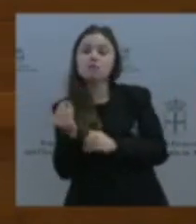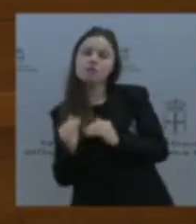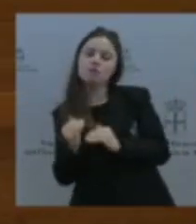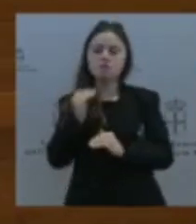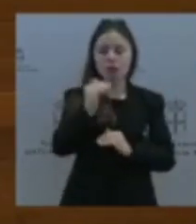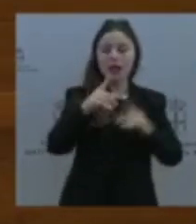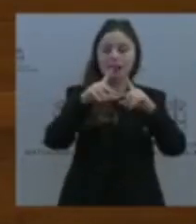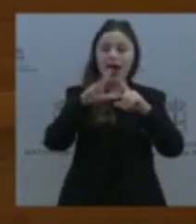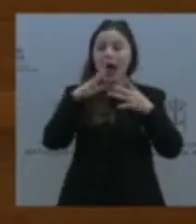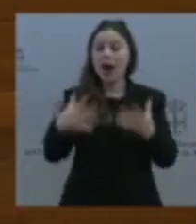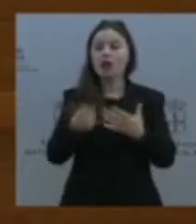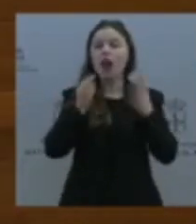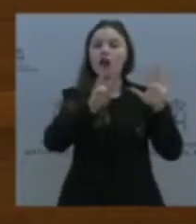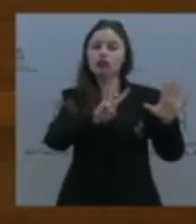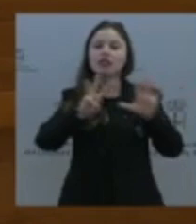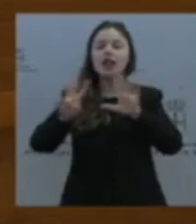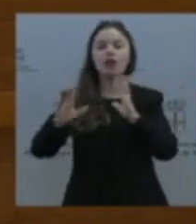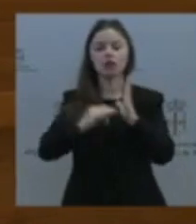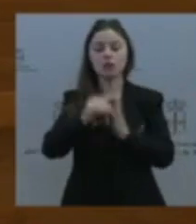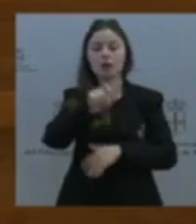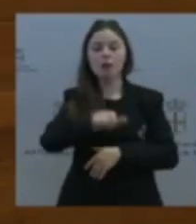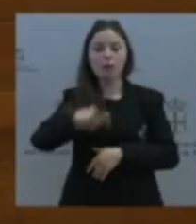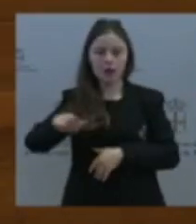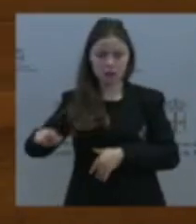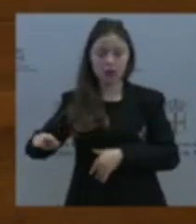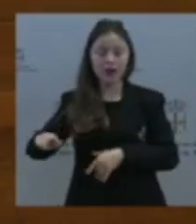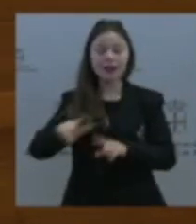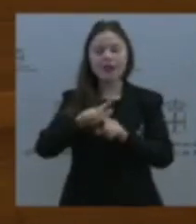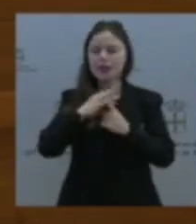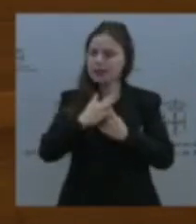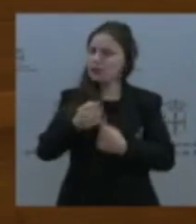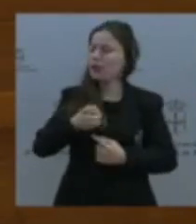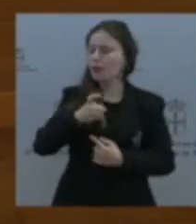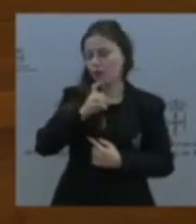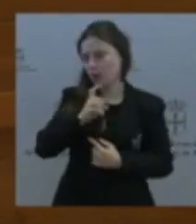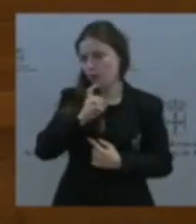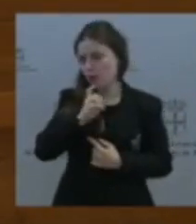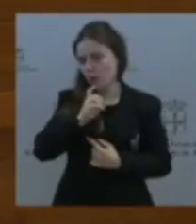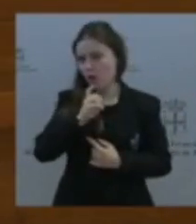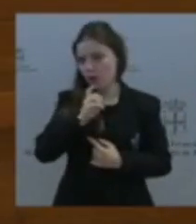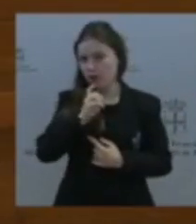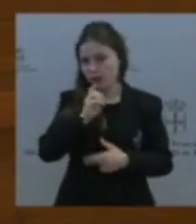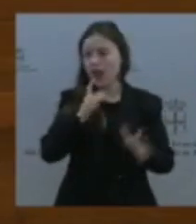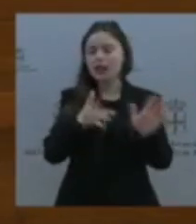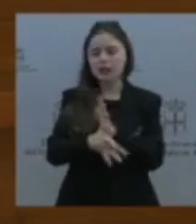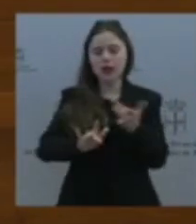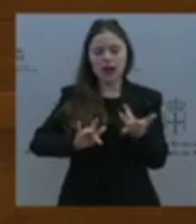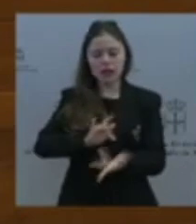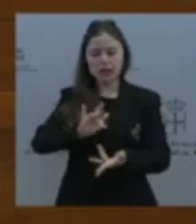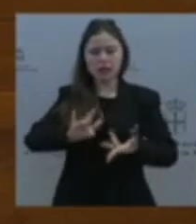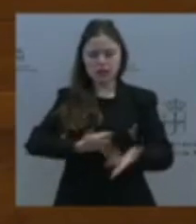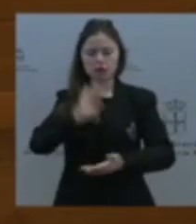personas. La situación realmente es muy difícil y no parece que las diversas crisis que golpeen a nuestro país vayan a remitir